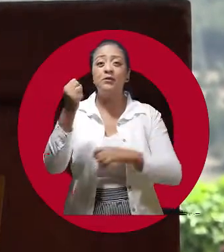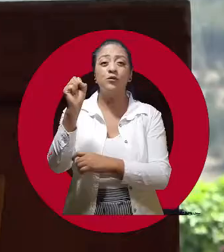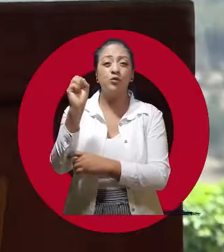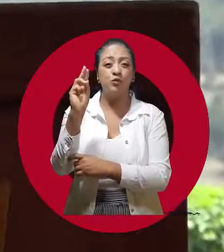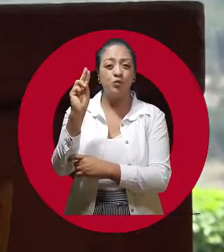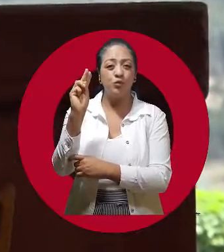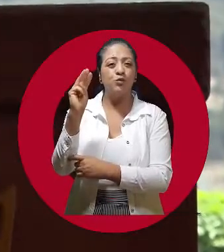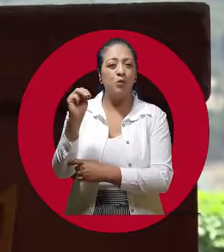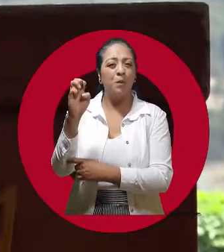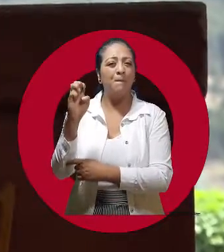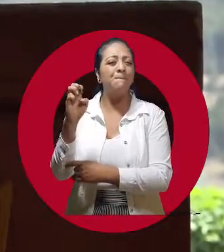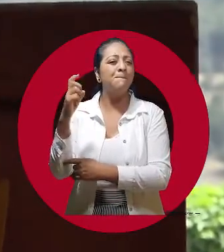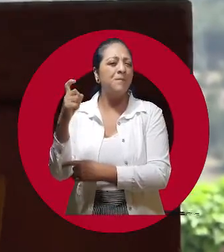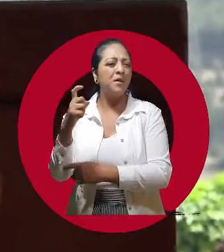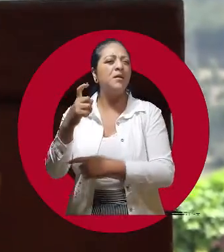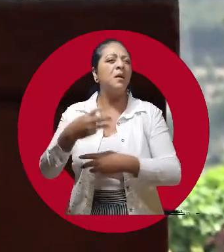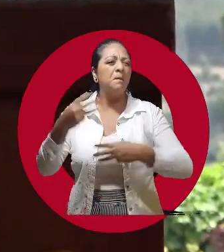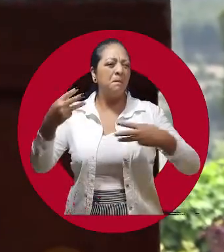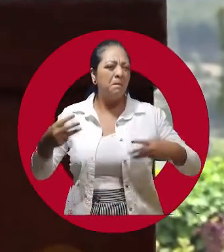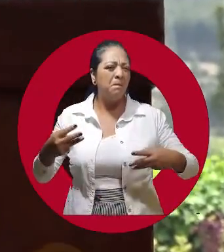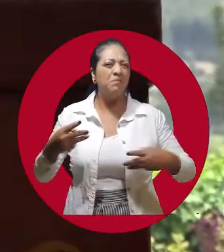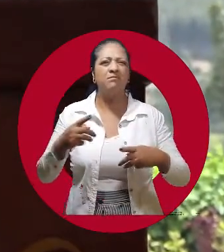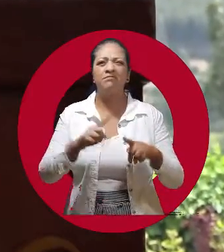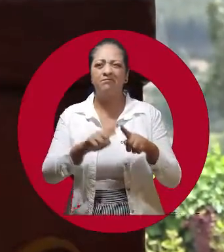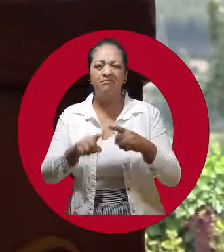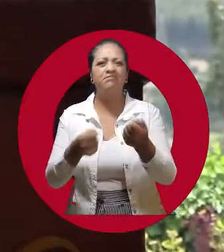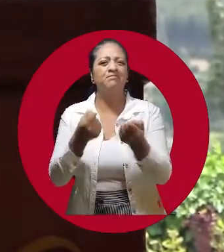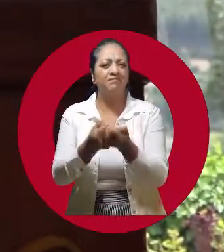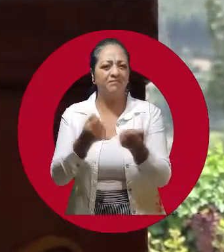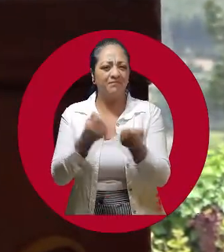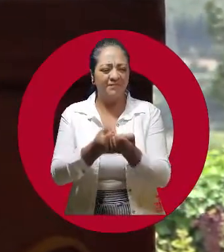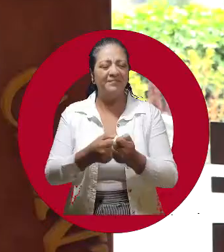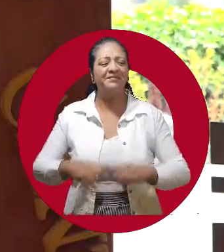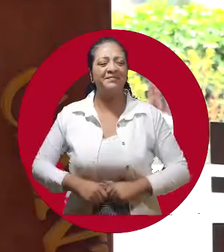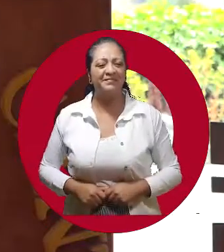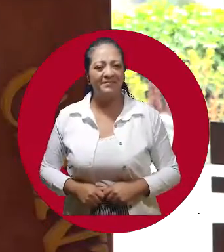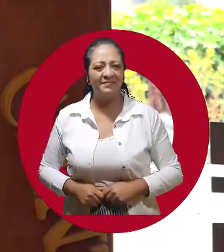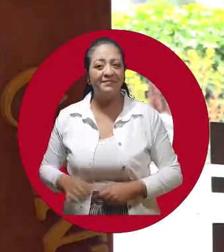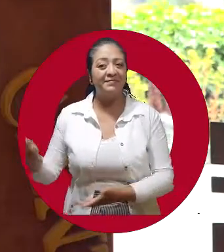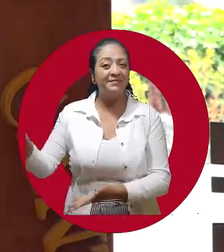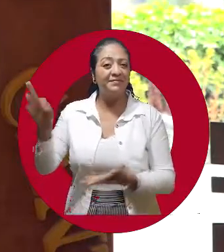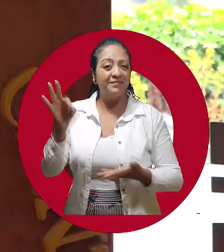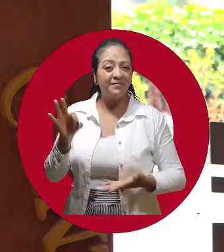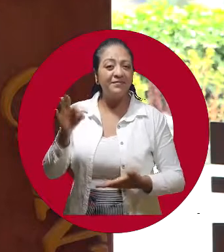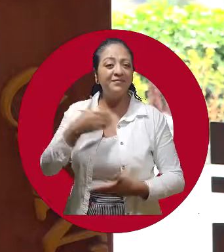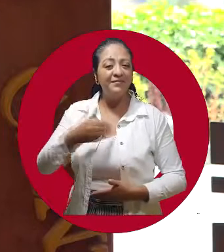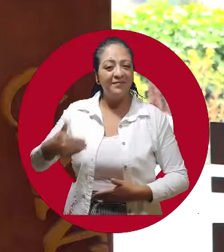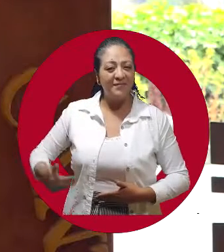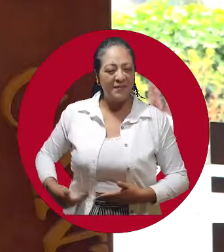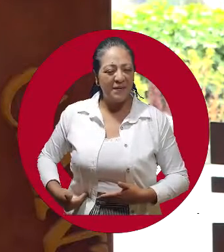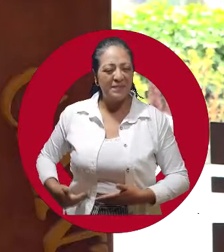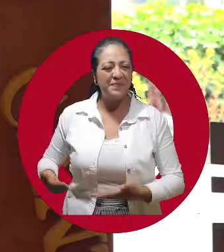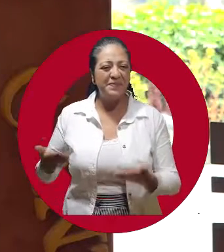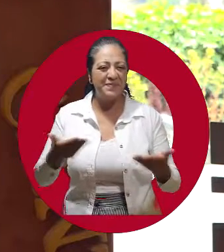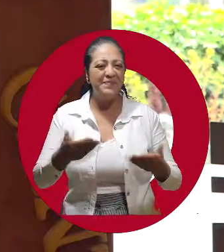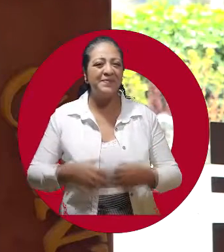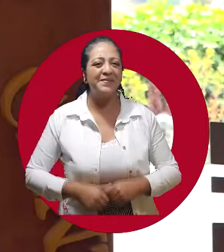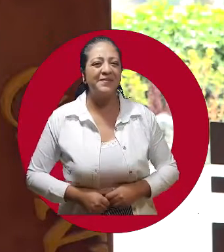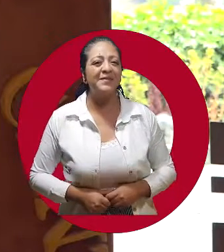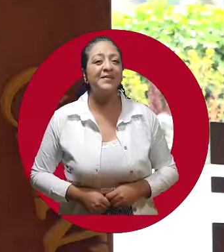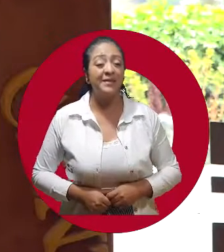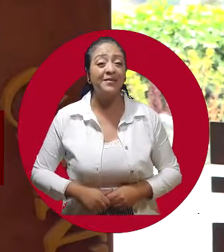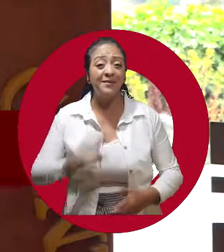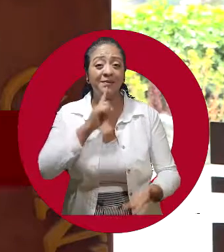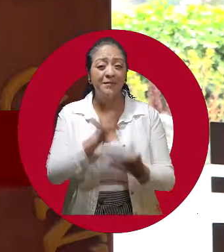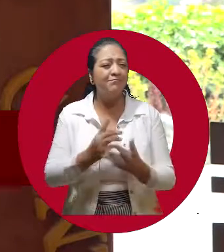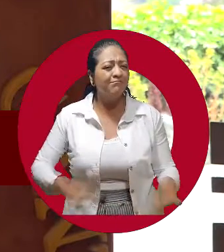de maquinaria que también nos brindará su apoyo. Señor Marcelo Pérez, presidente de Liga Deportiva Cantonal de Otavalo.